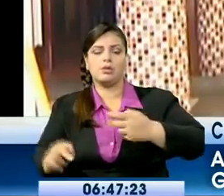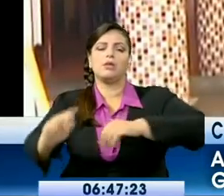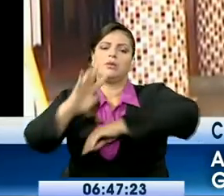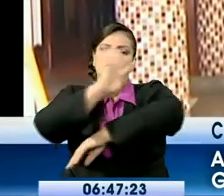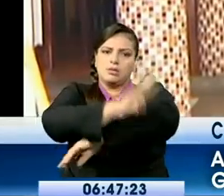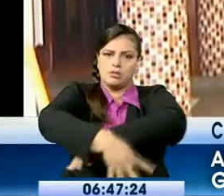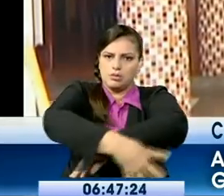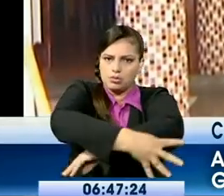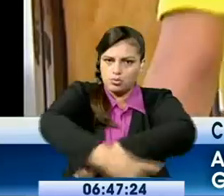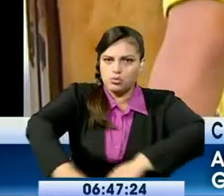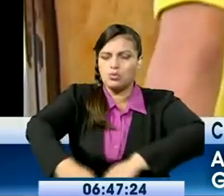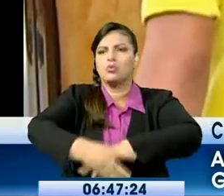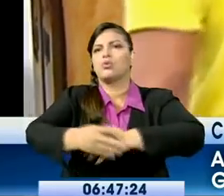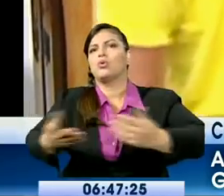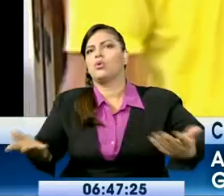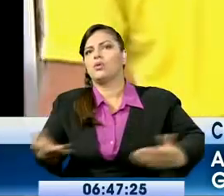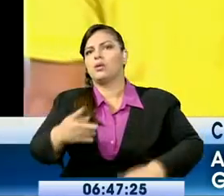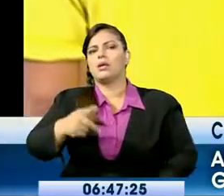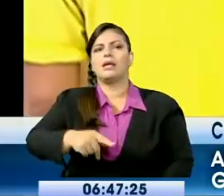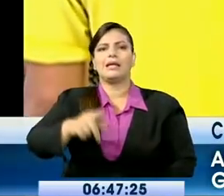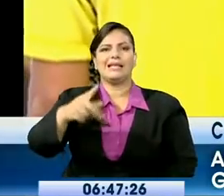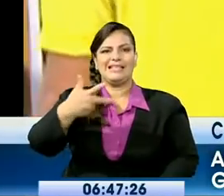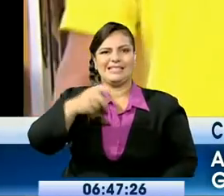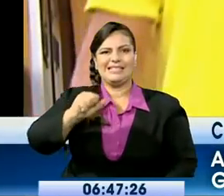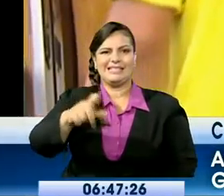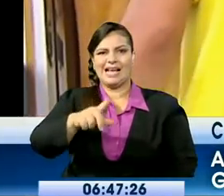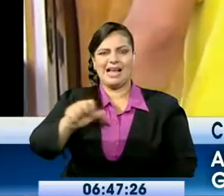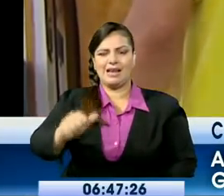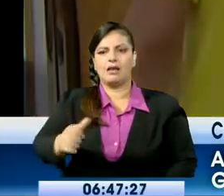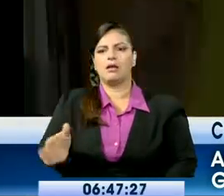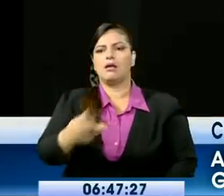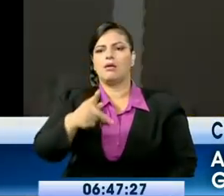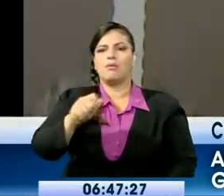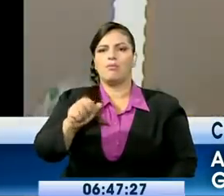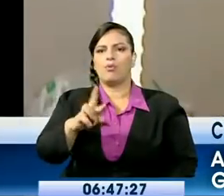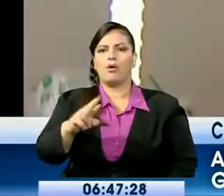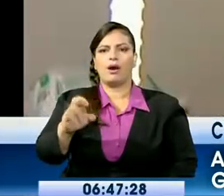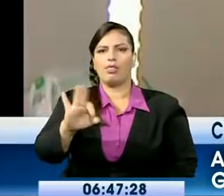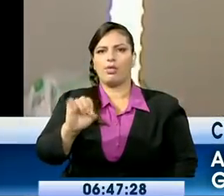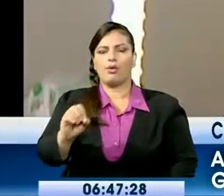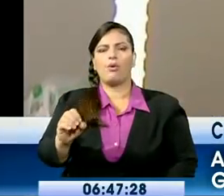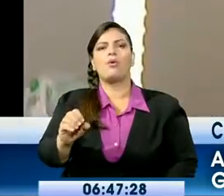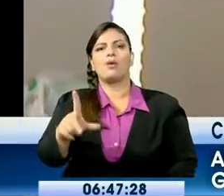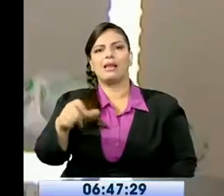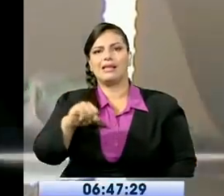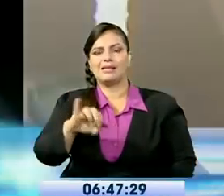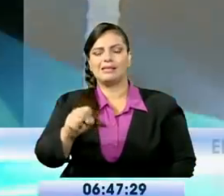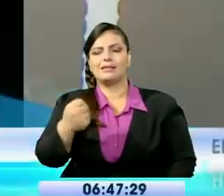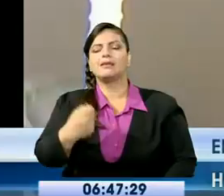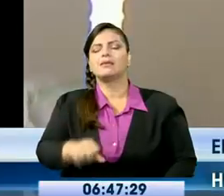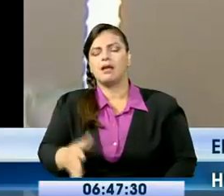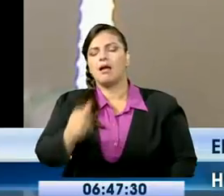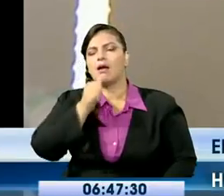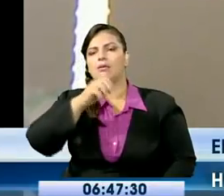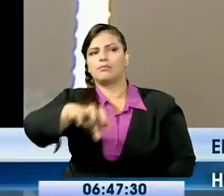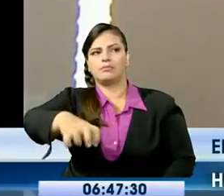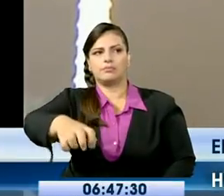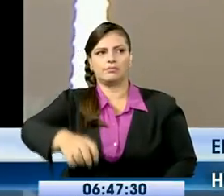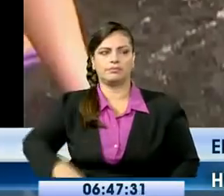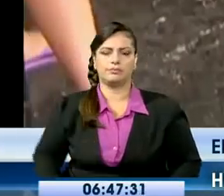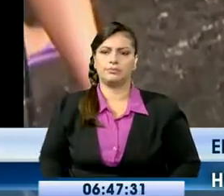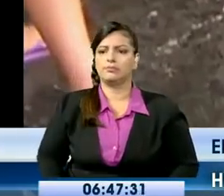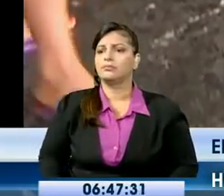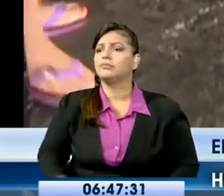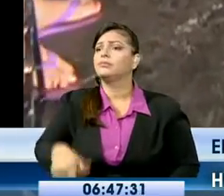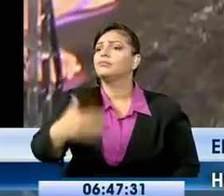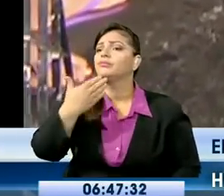que tenían negocios estaban más contentos. Mi hermanita hace unos almuercitos para unas personas que vienen a comer y sin agua, tuvo que comprar el agua.